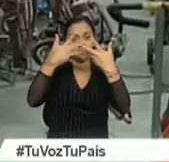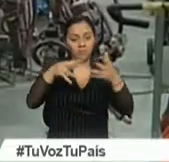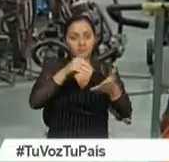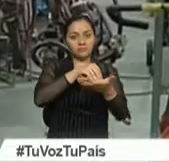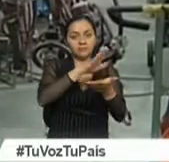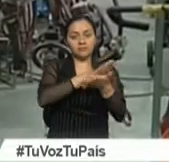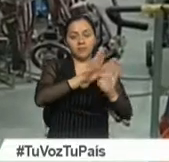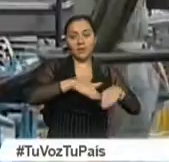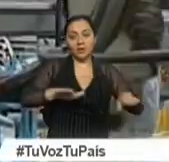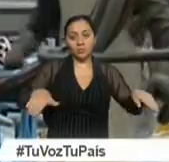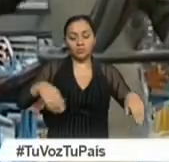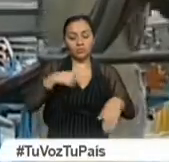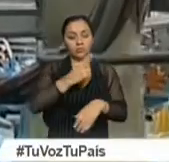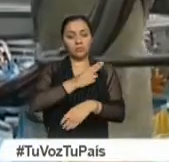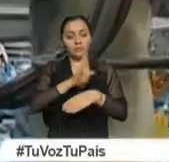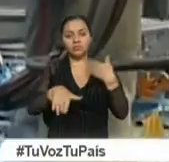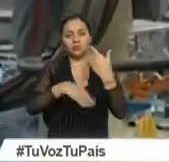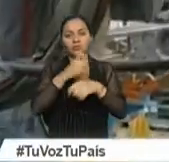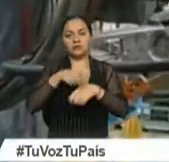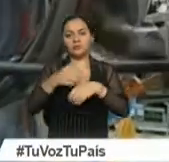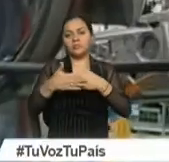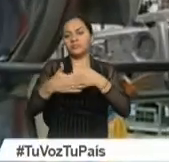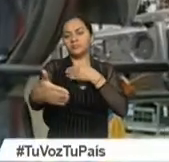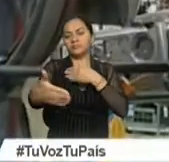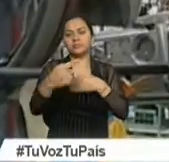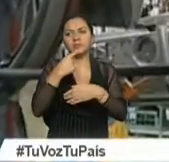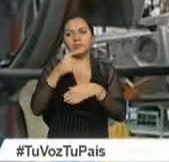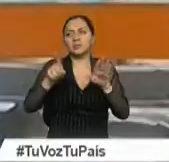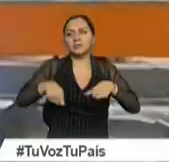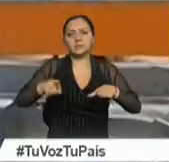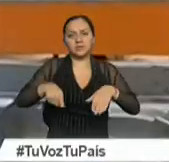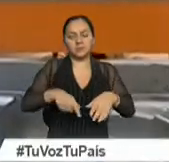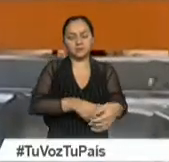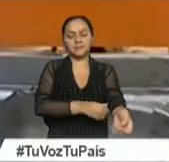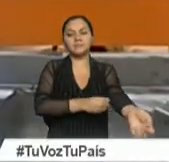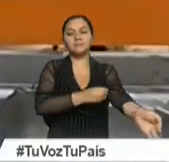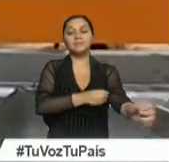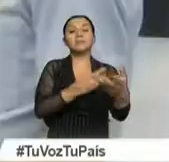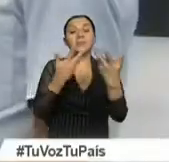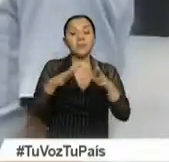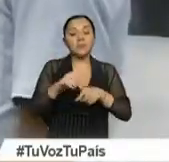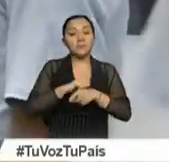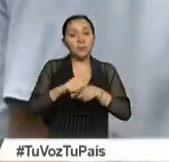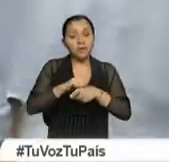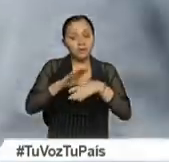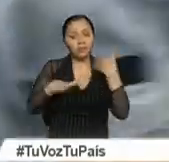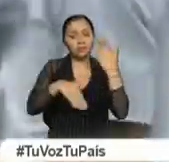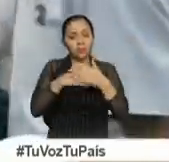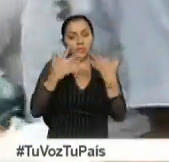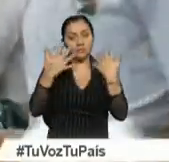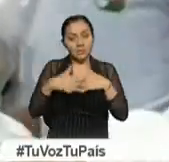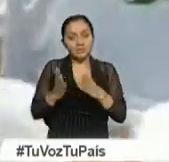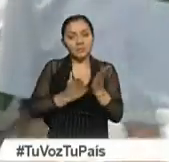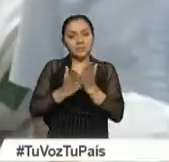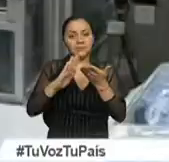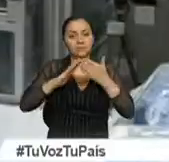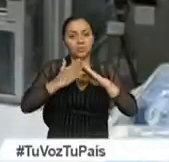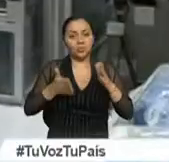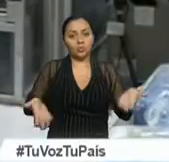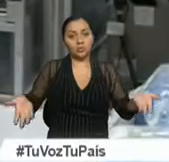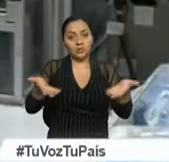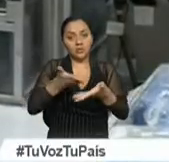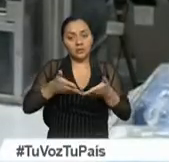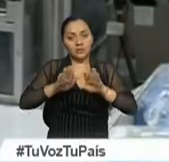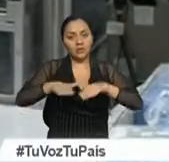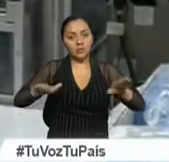estudiantes universitarios tendrán un tiempo de duración de 6 meses. Además que las prácticas, pasantías y servicios a la comunidad que realicen